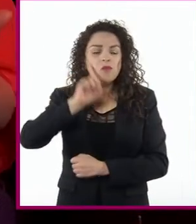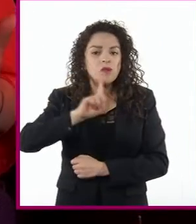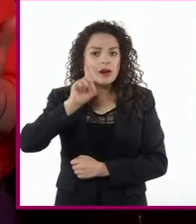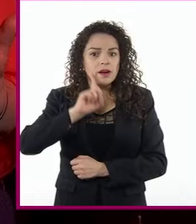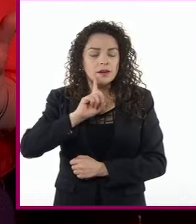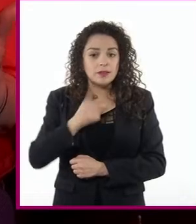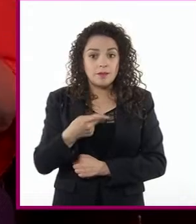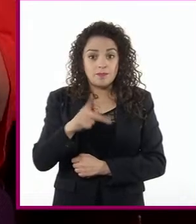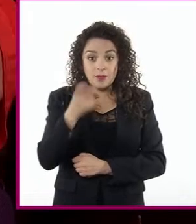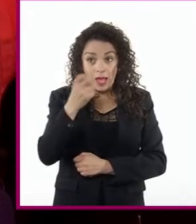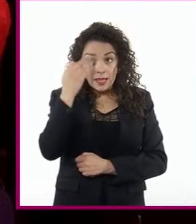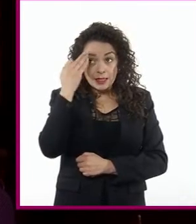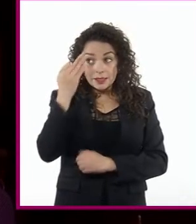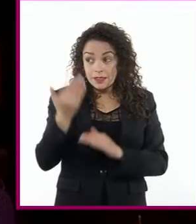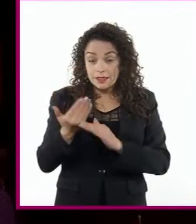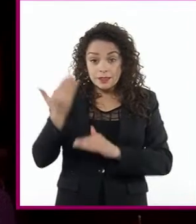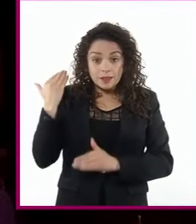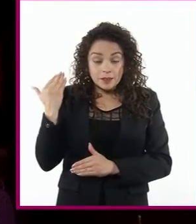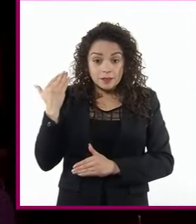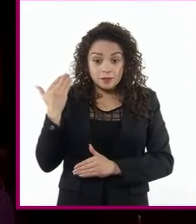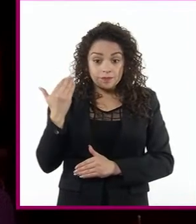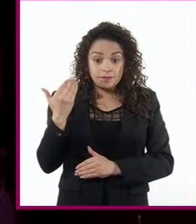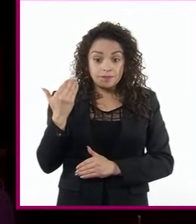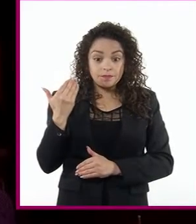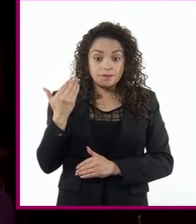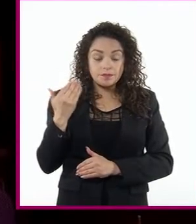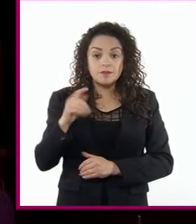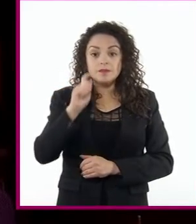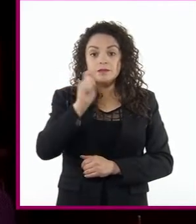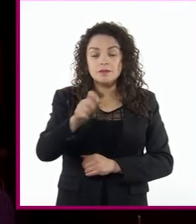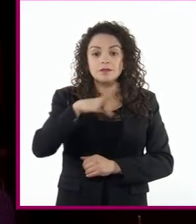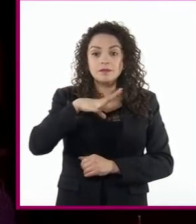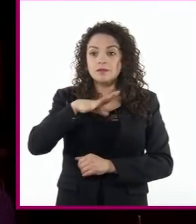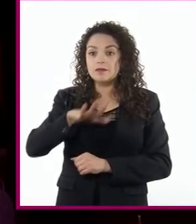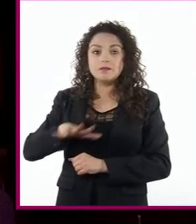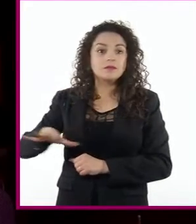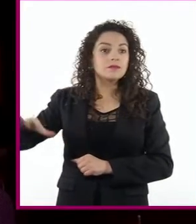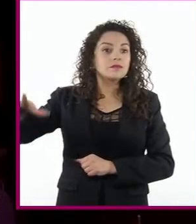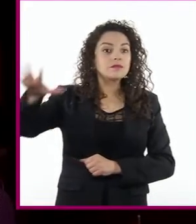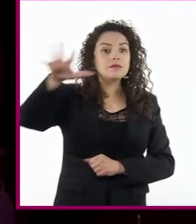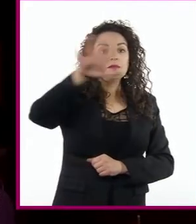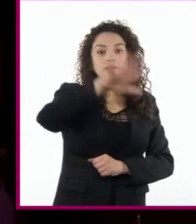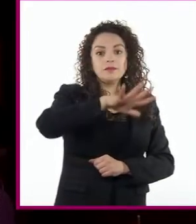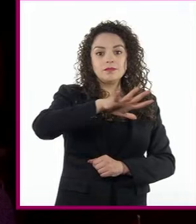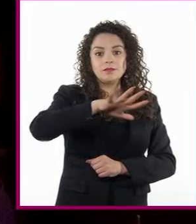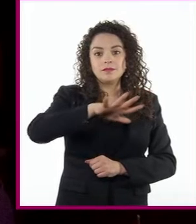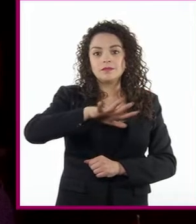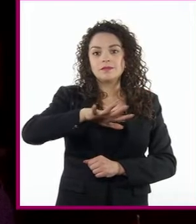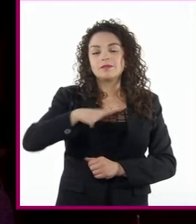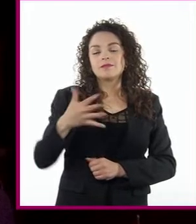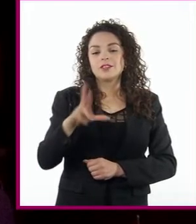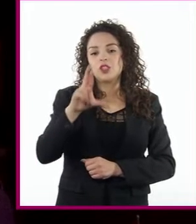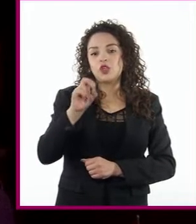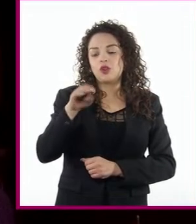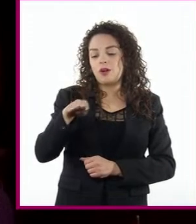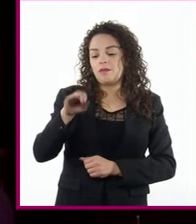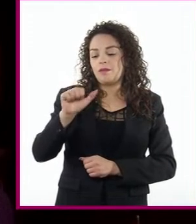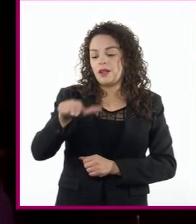en esta época hay algo que se respiraba en el ambiente: el